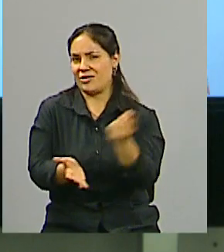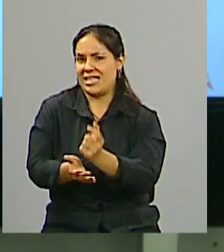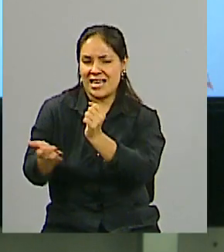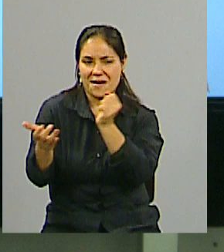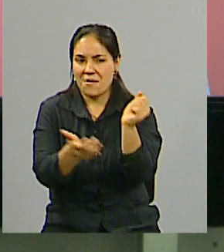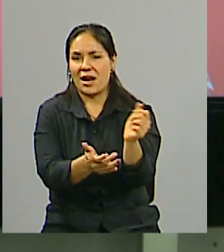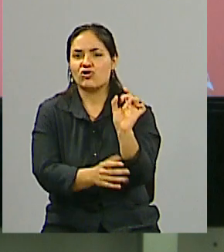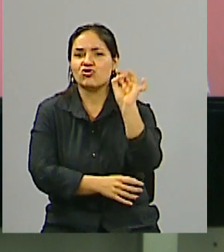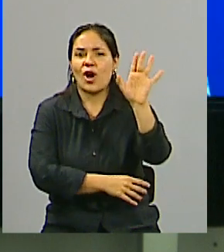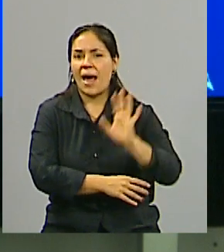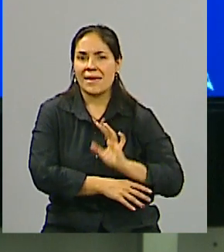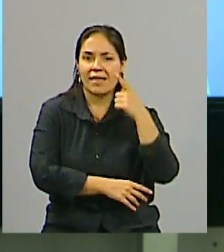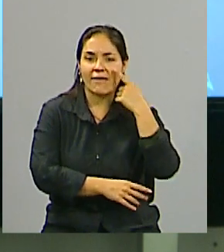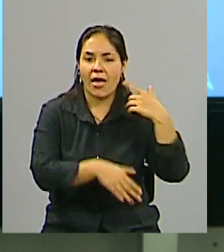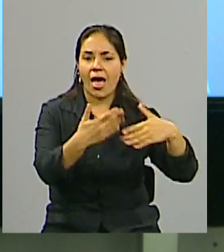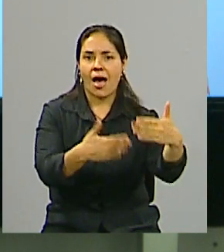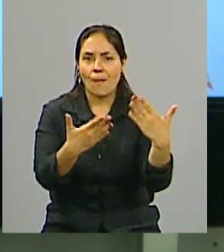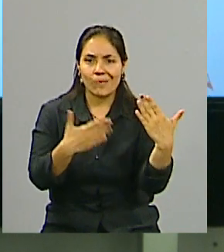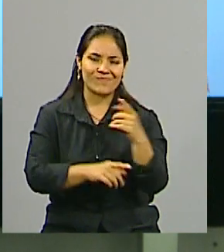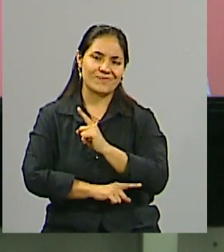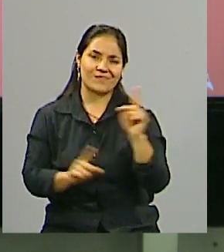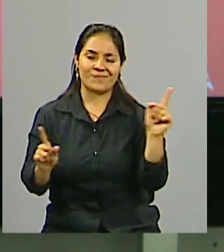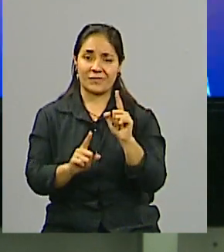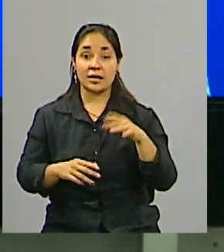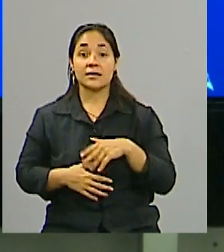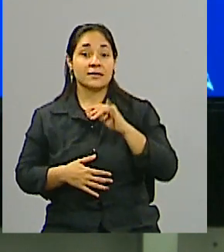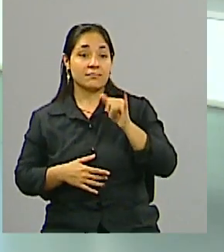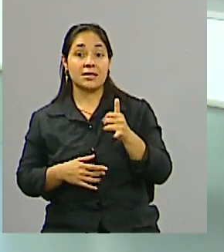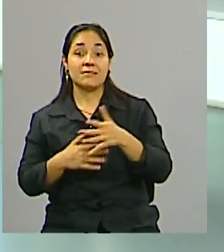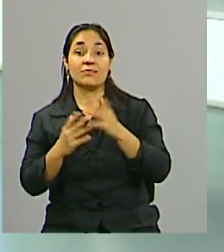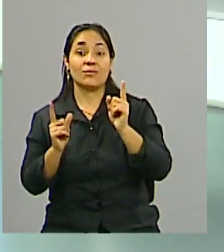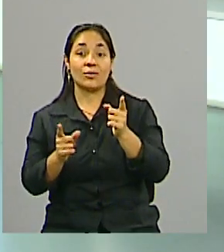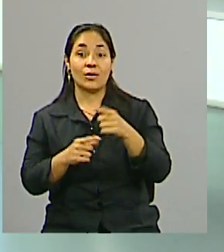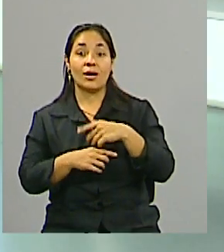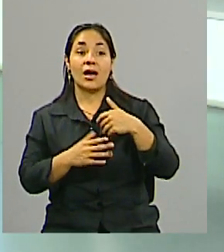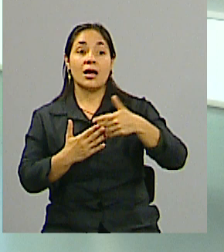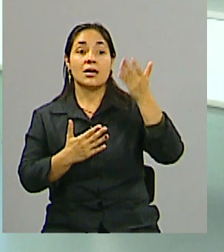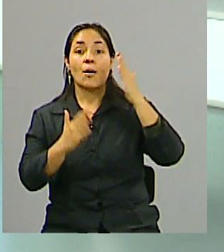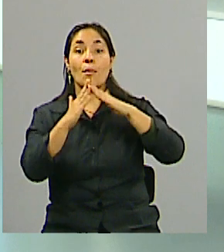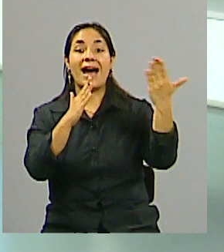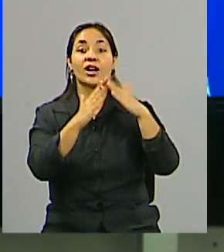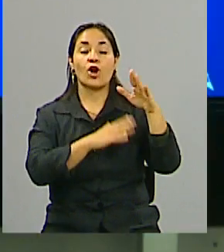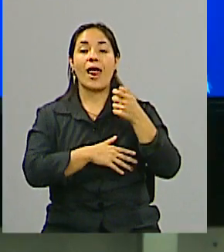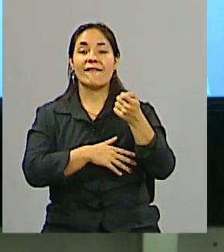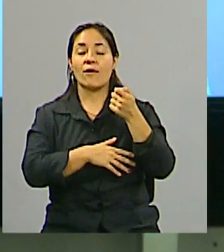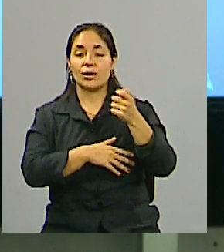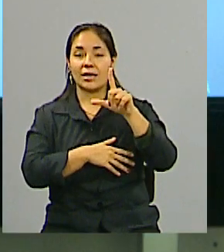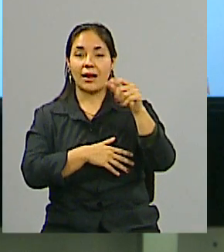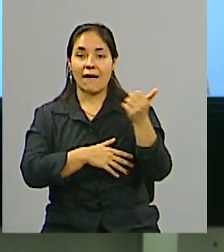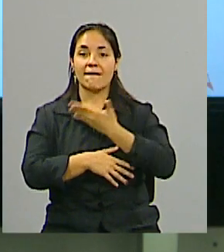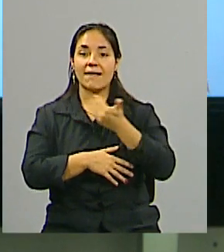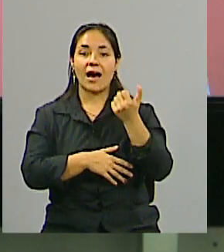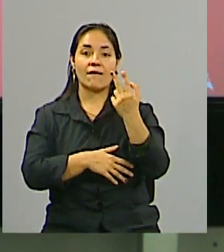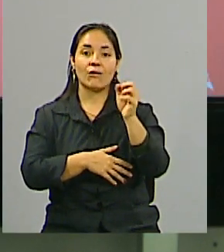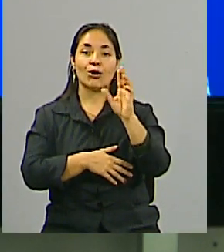cuenta en nuestros libros del Bachillerato Popular Violeta Parra, del barrio La Favorita, que más allá de